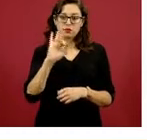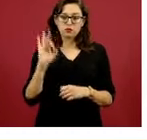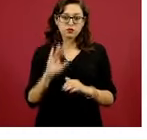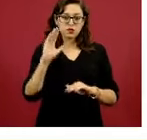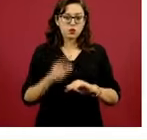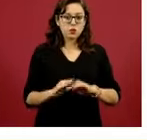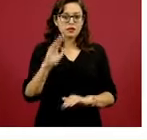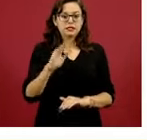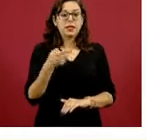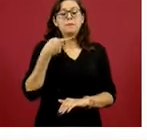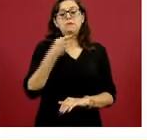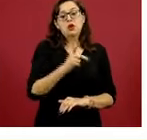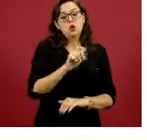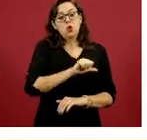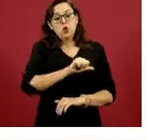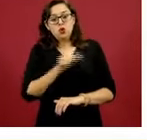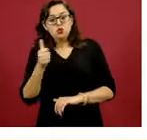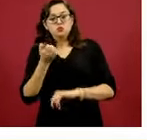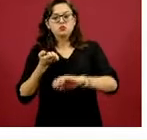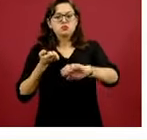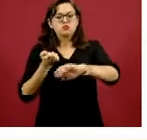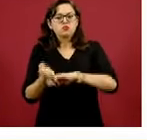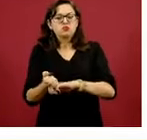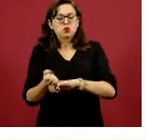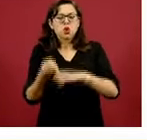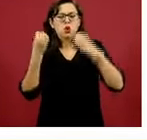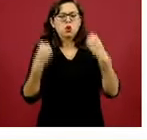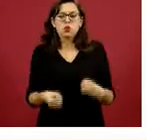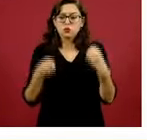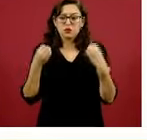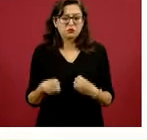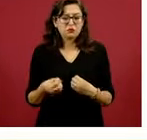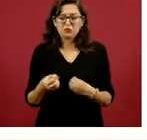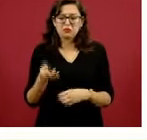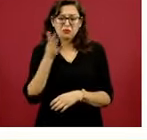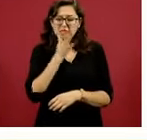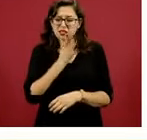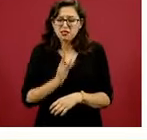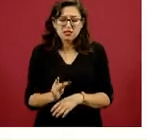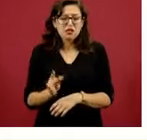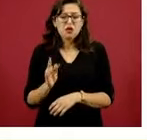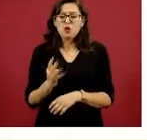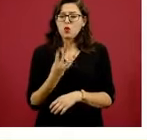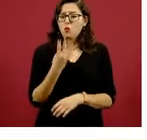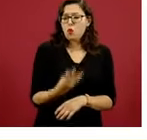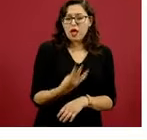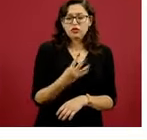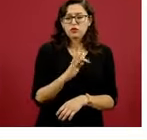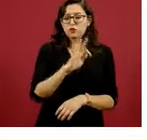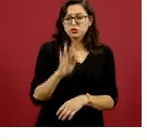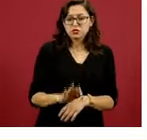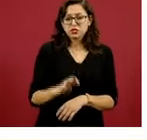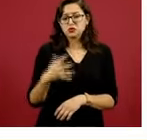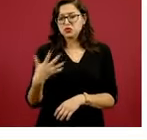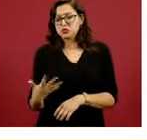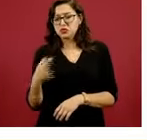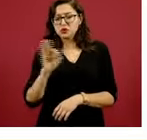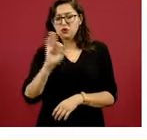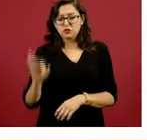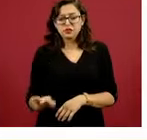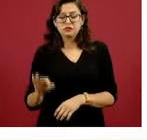como vemos, podemos ver que hay estados que tienen una ocupación muy menor, como 4 o 5%, como es el caso de Campeche